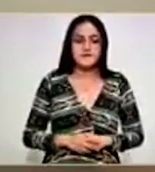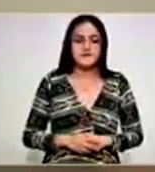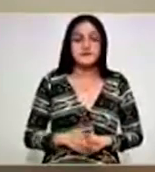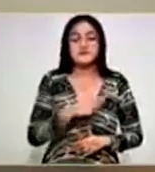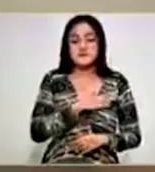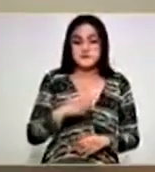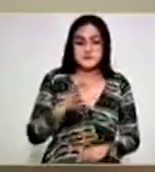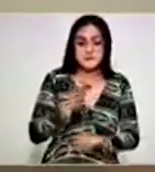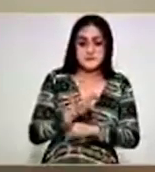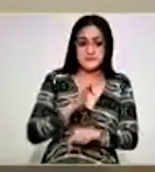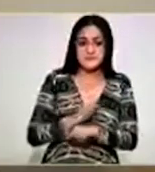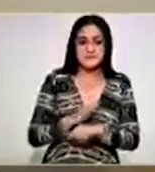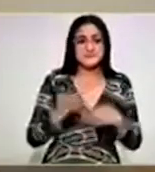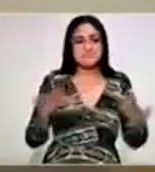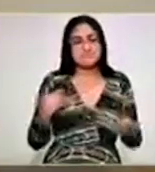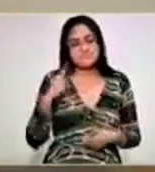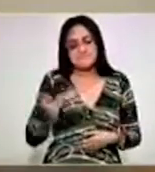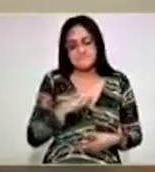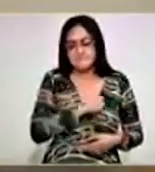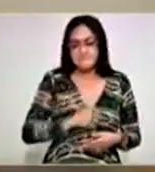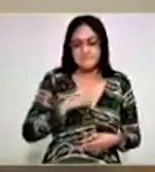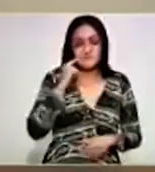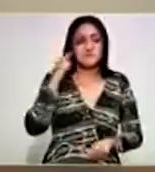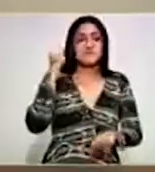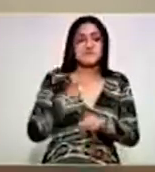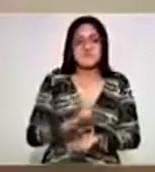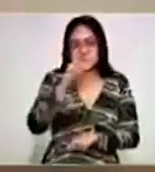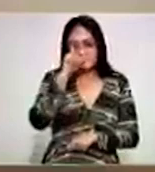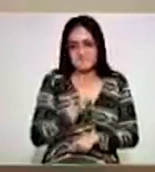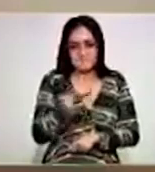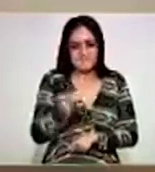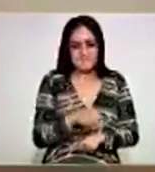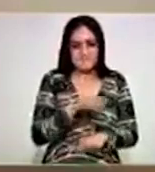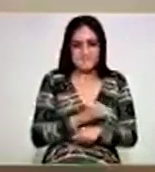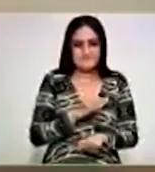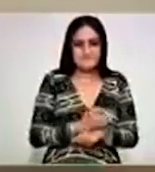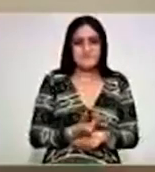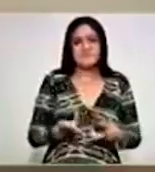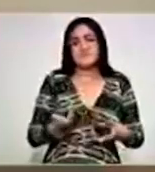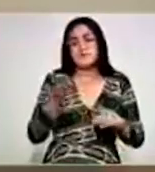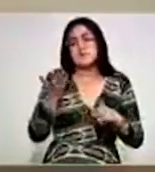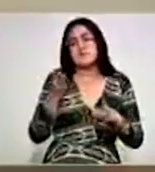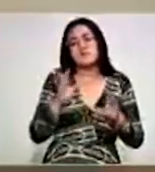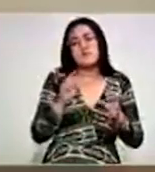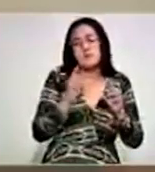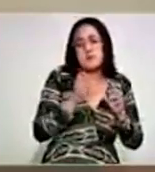Y bueno, yo lamentaría mucho que se encontraran irregularidades menores, medianas o